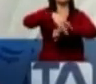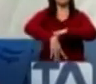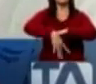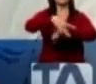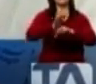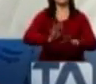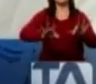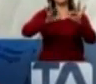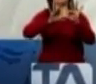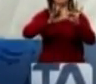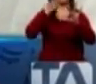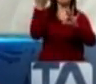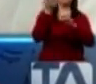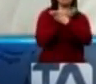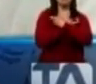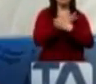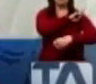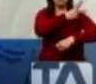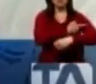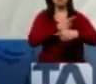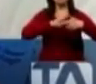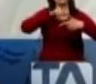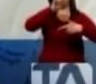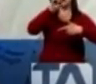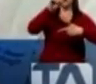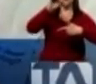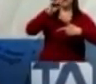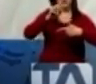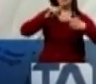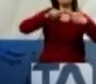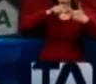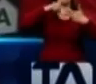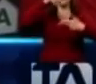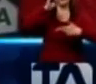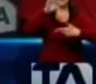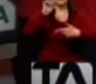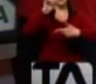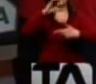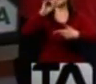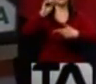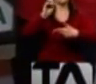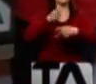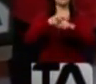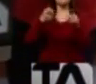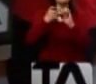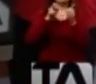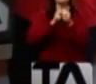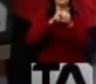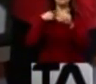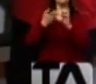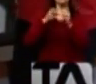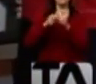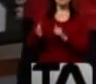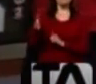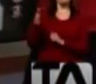se reabsorbe calcio, sodio, potasio, bicarbonato, una serie de sustancias. Lo que provoca trastornos de